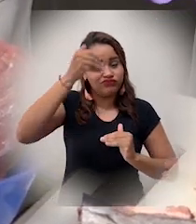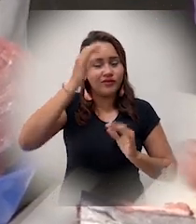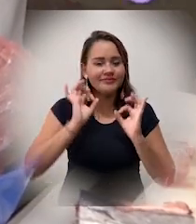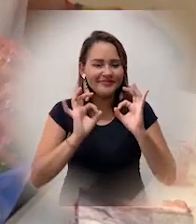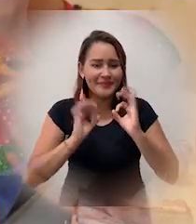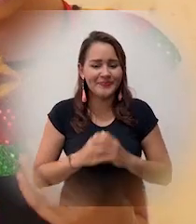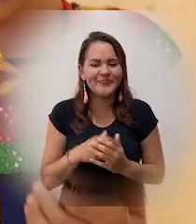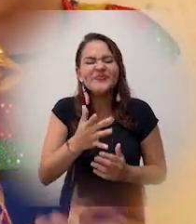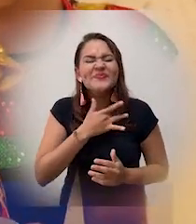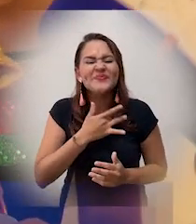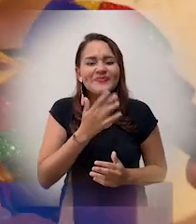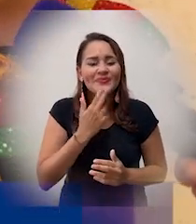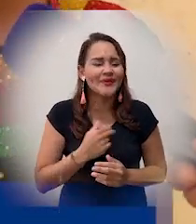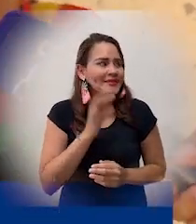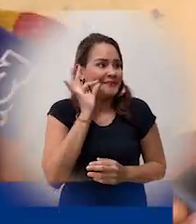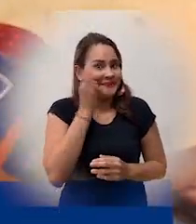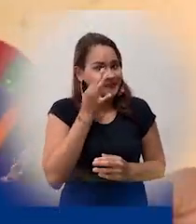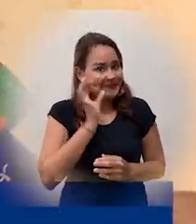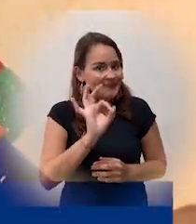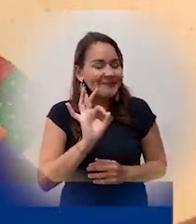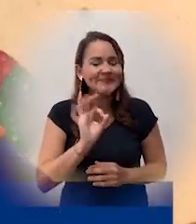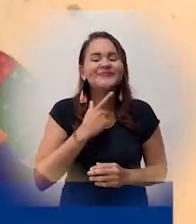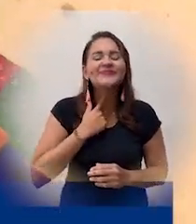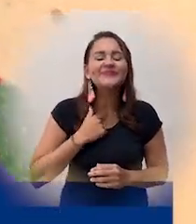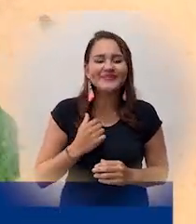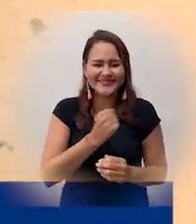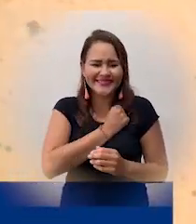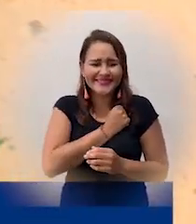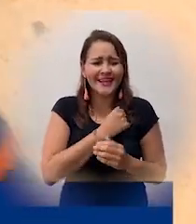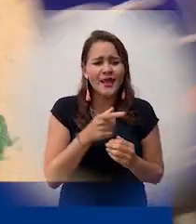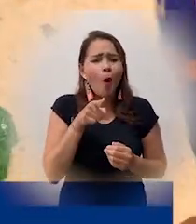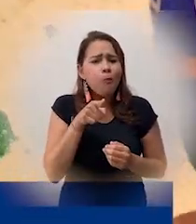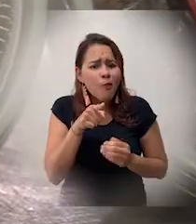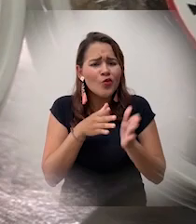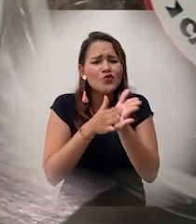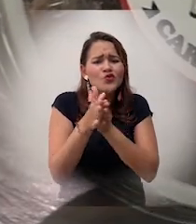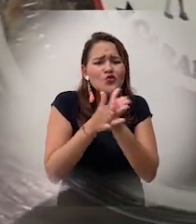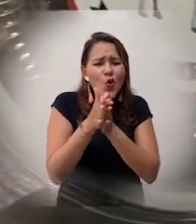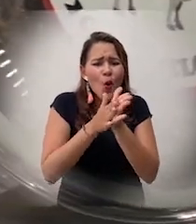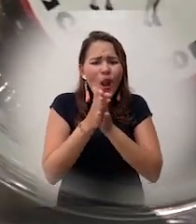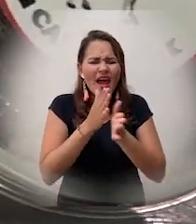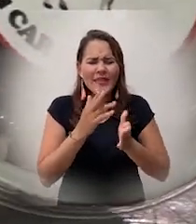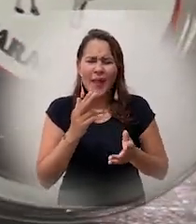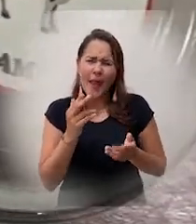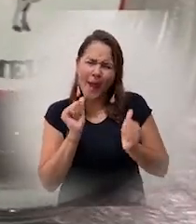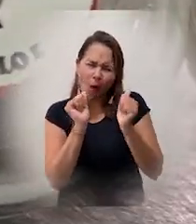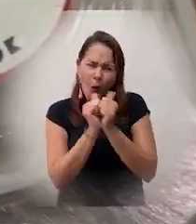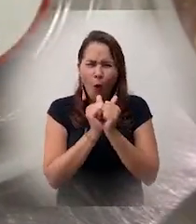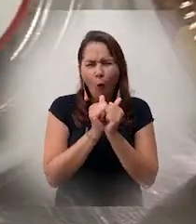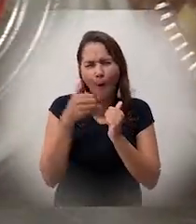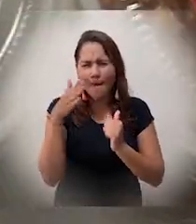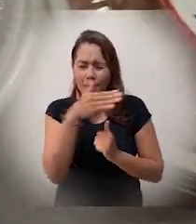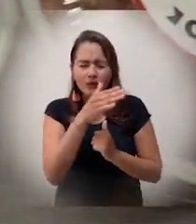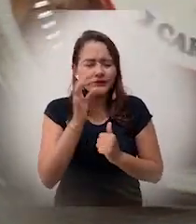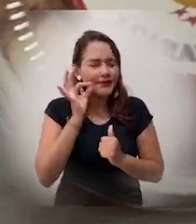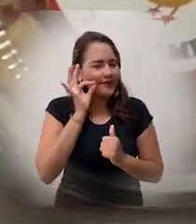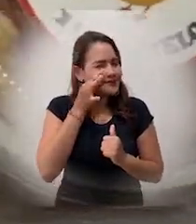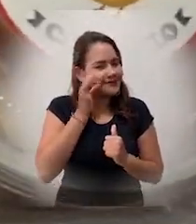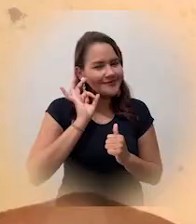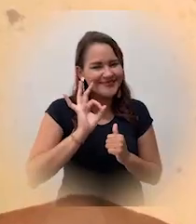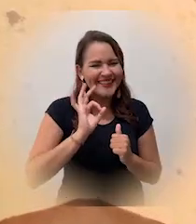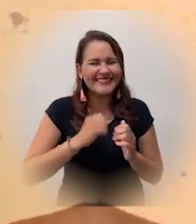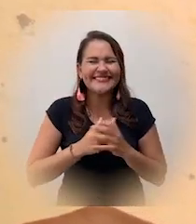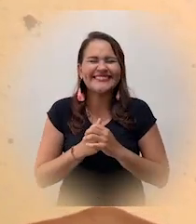los niños. ¿Qué les pareció el dulce? Rico. ¿Qué comió? Chocolate con